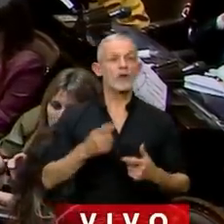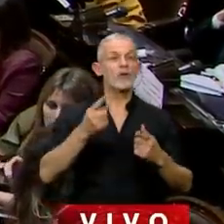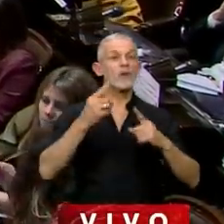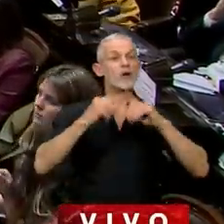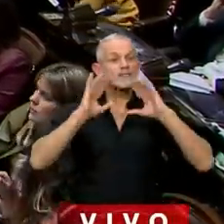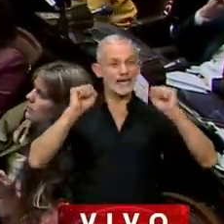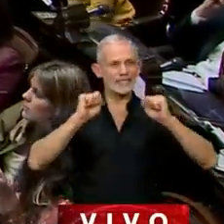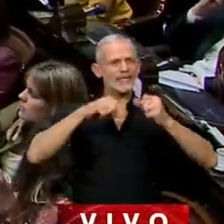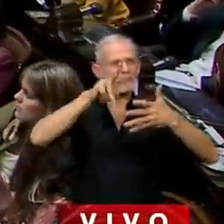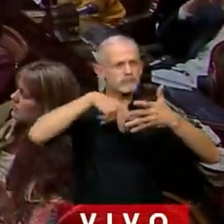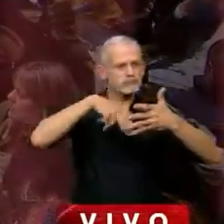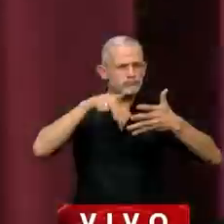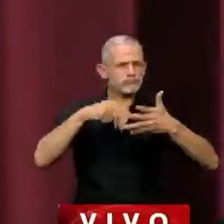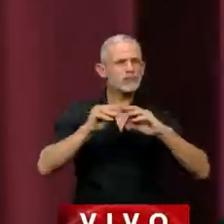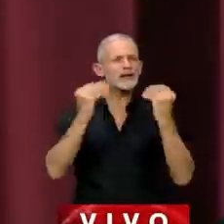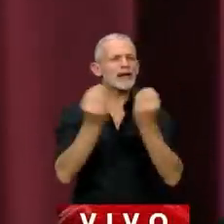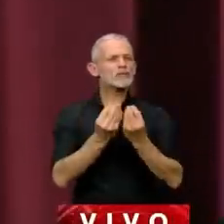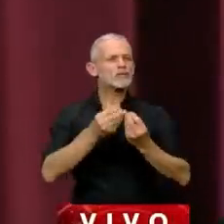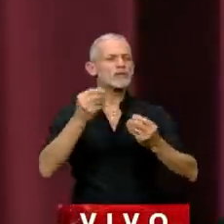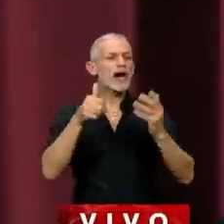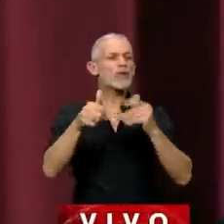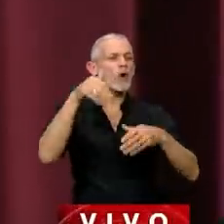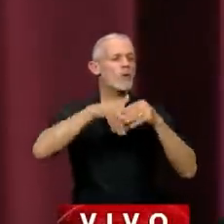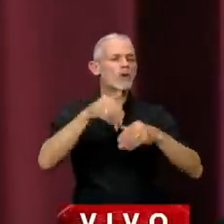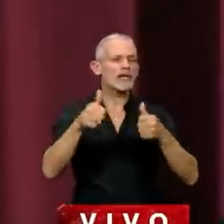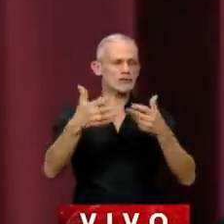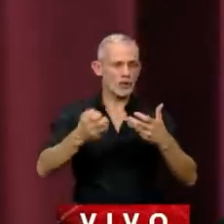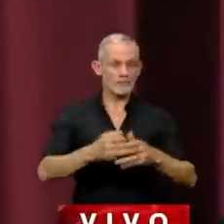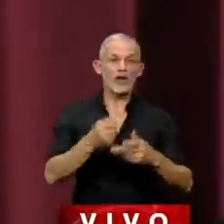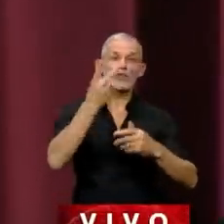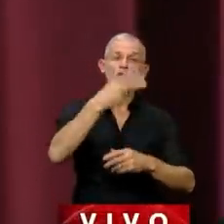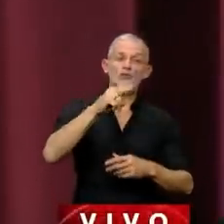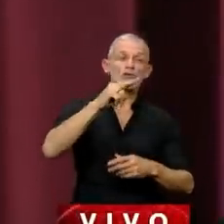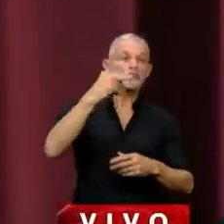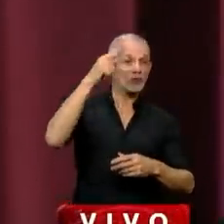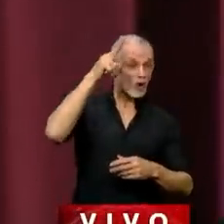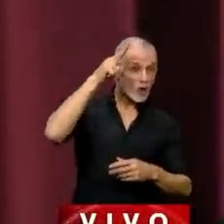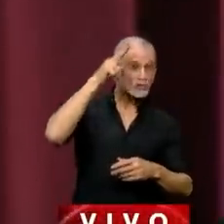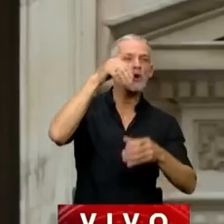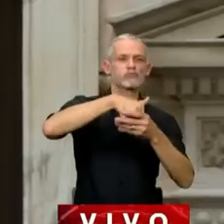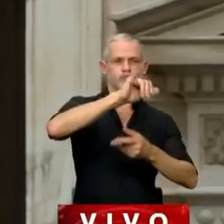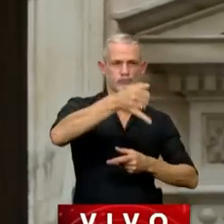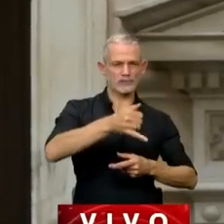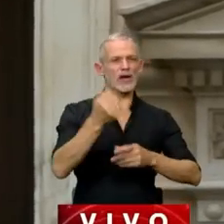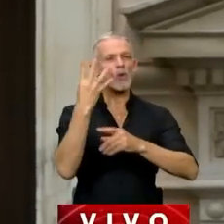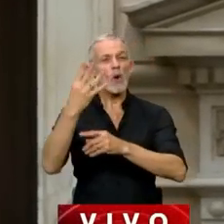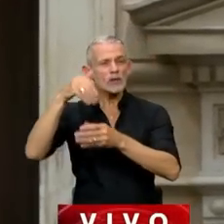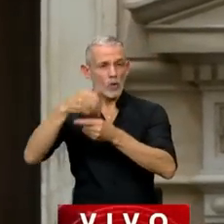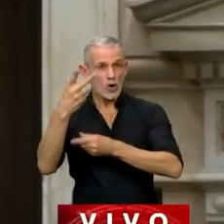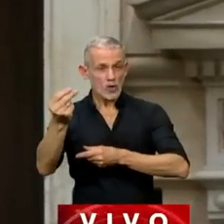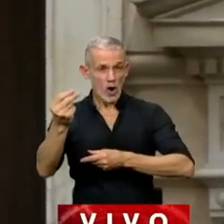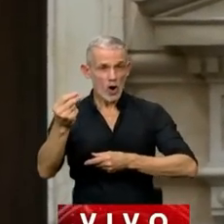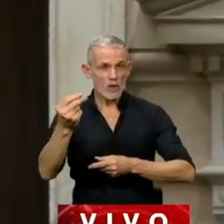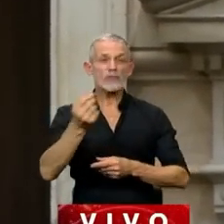Por secretaría se dará lectura del resultado de la votación. 208 votos afirmativos, 4